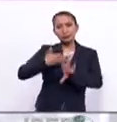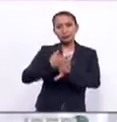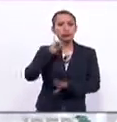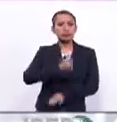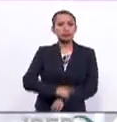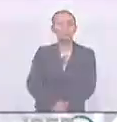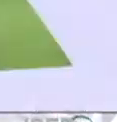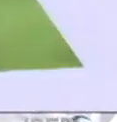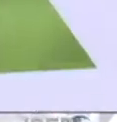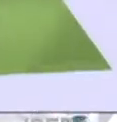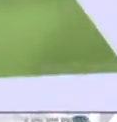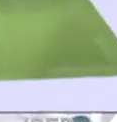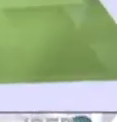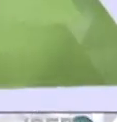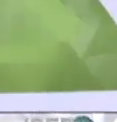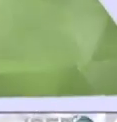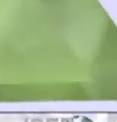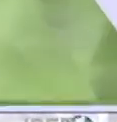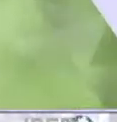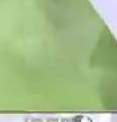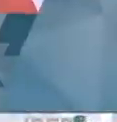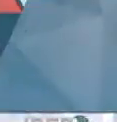género.